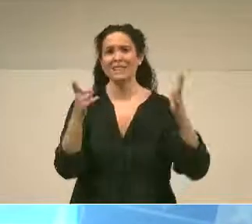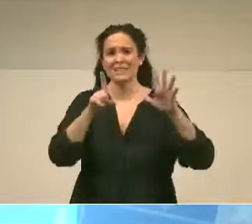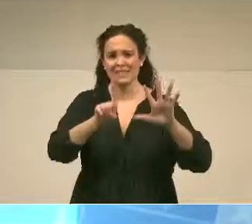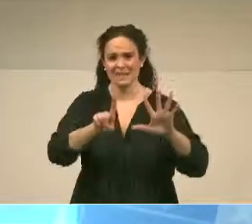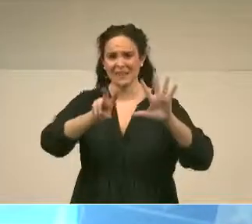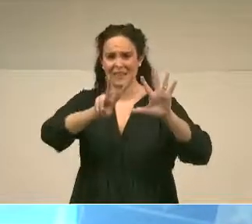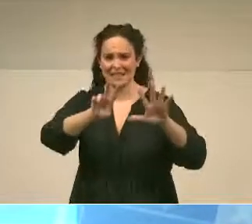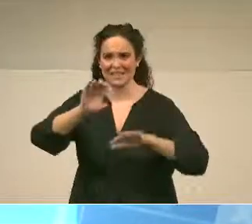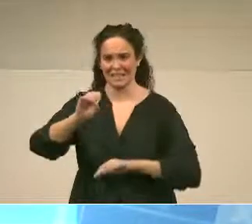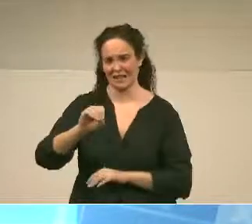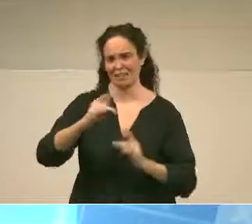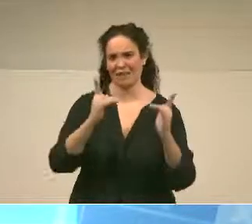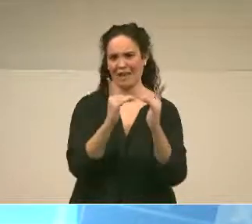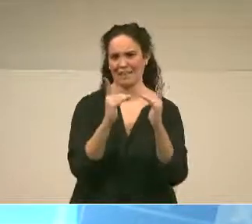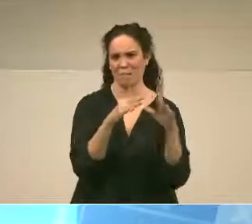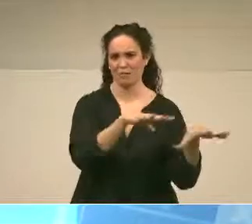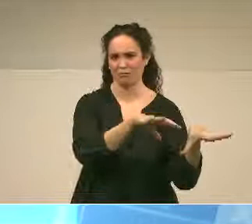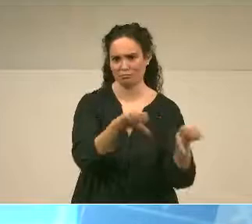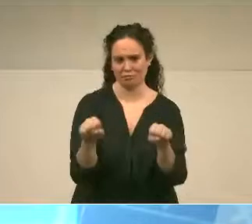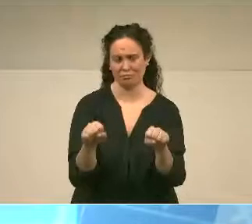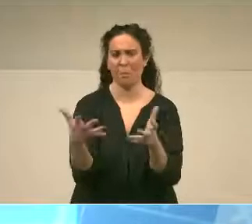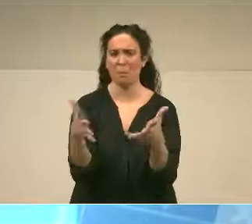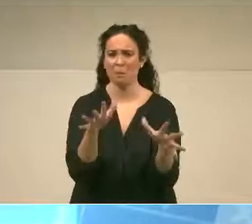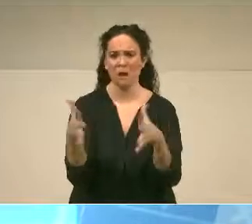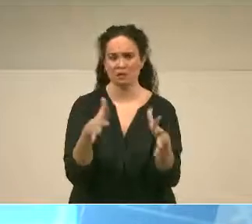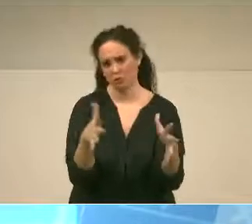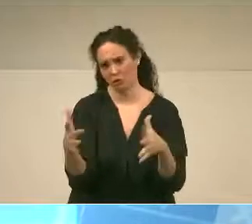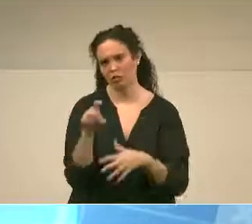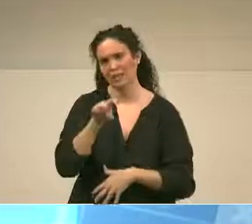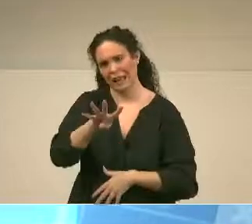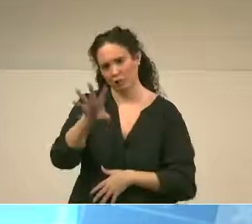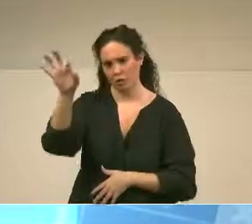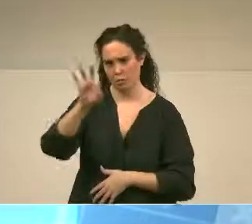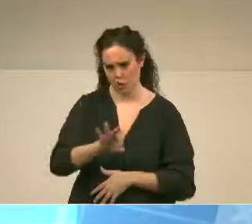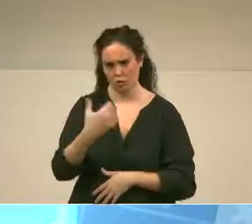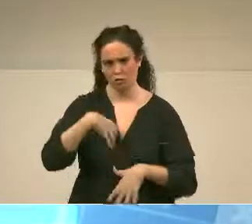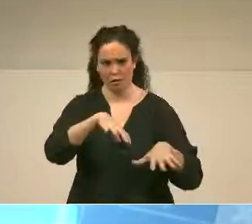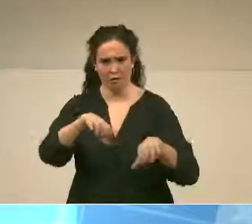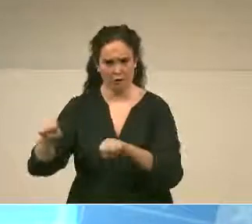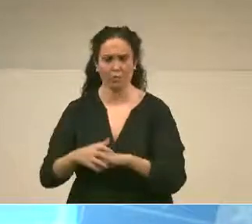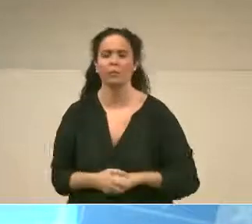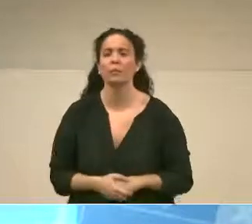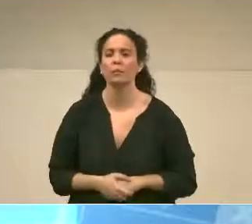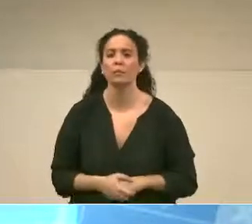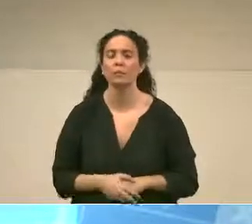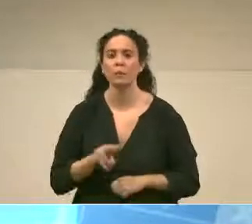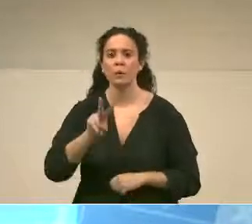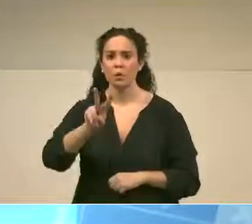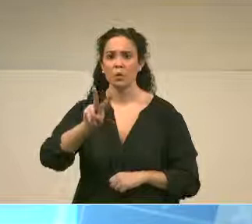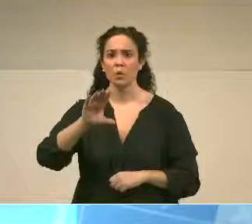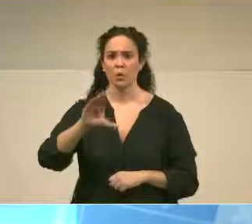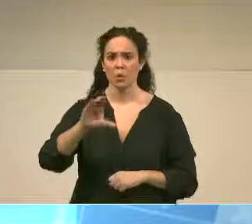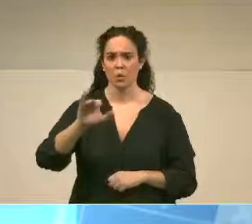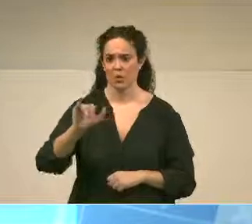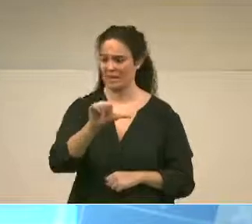del 15% del total de camas ocupadas. En la UCI tenemos 38 pacientes más